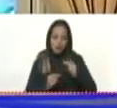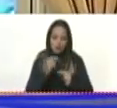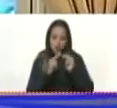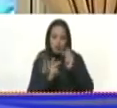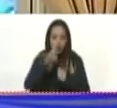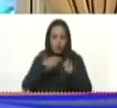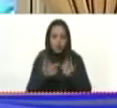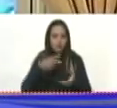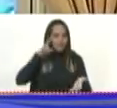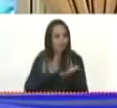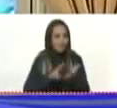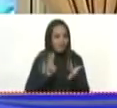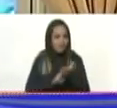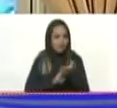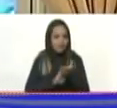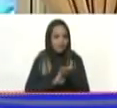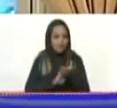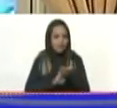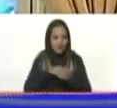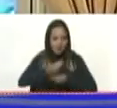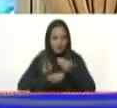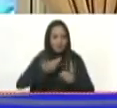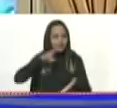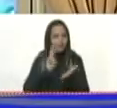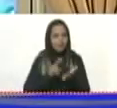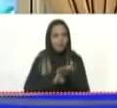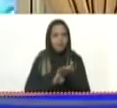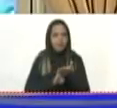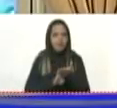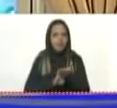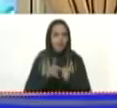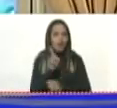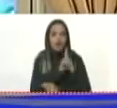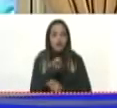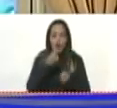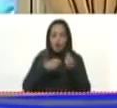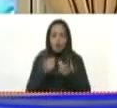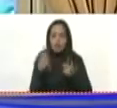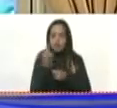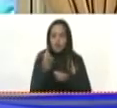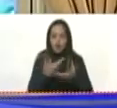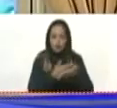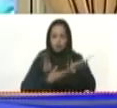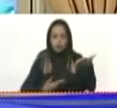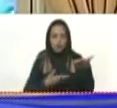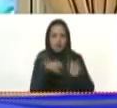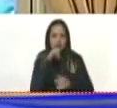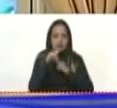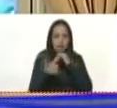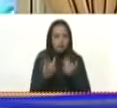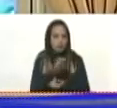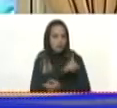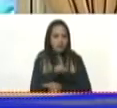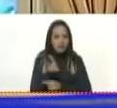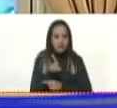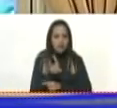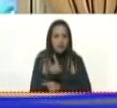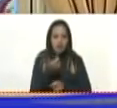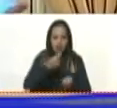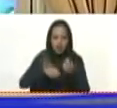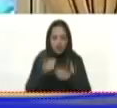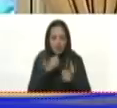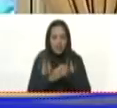economía real, productiva, real, real, no una economía de papeles, no una economía dependiente